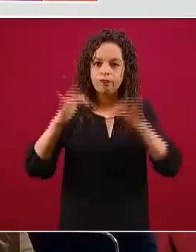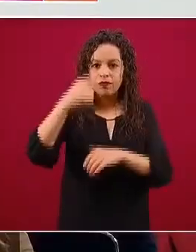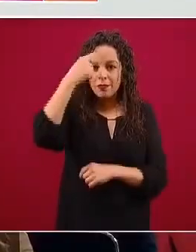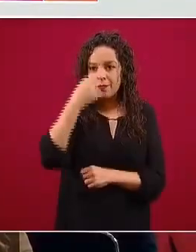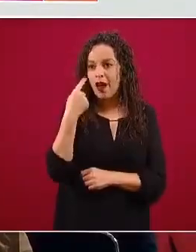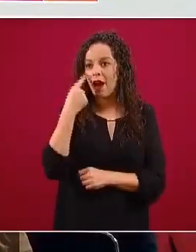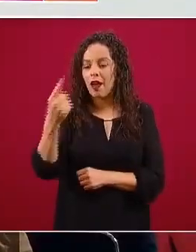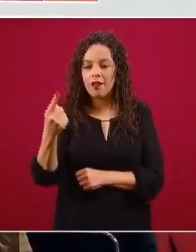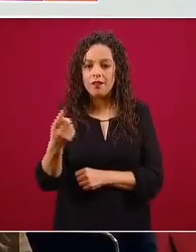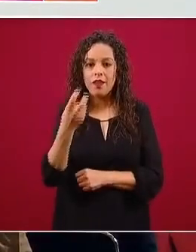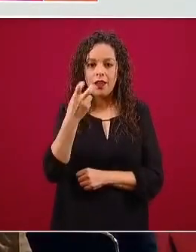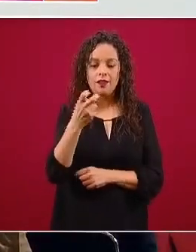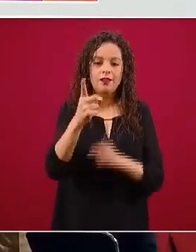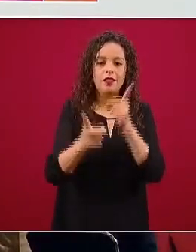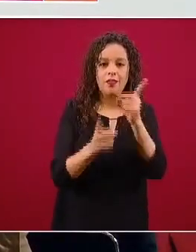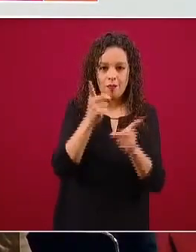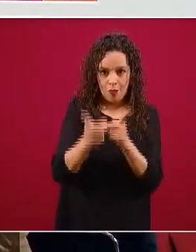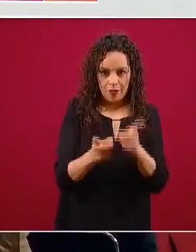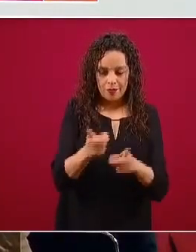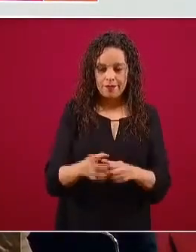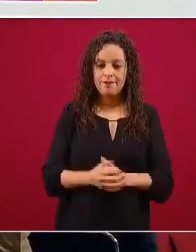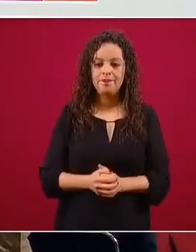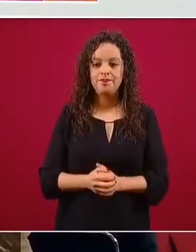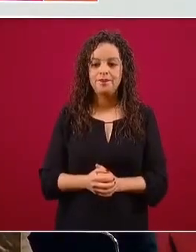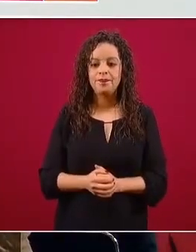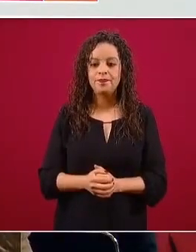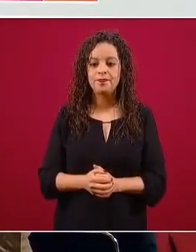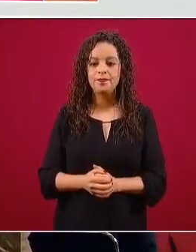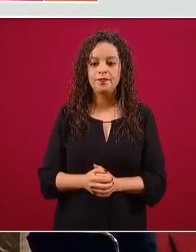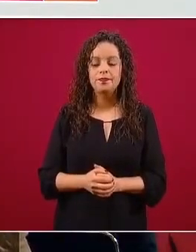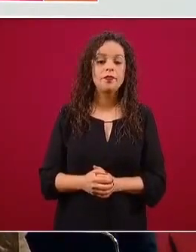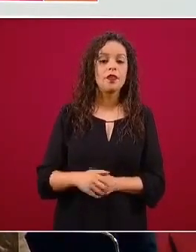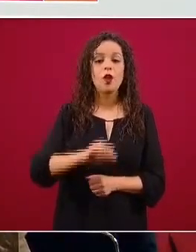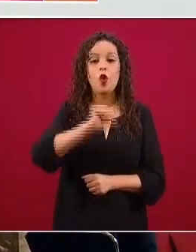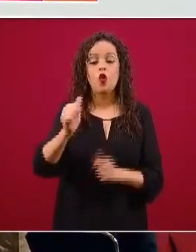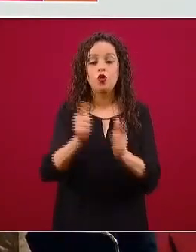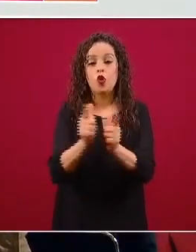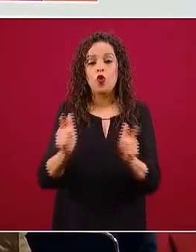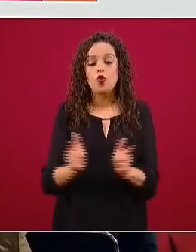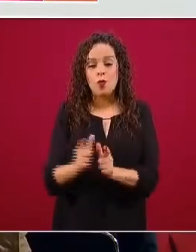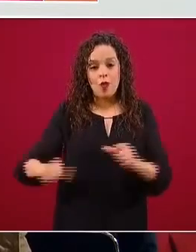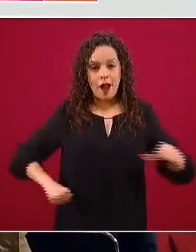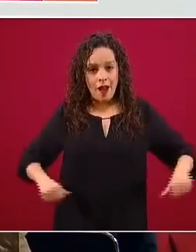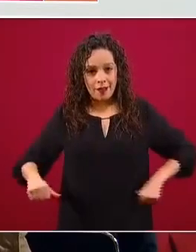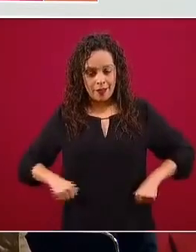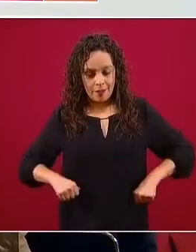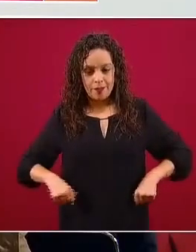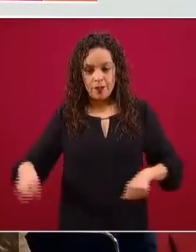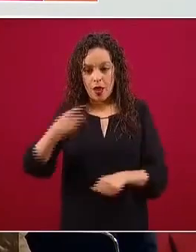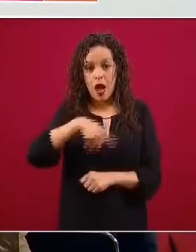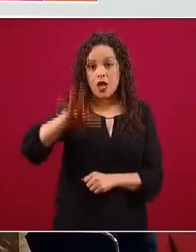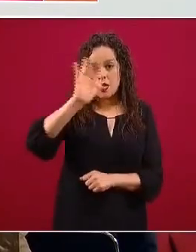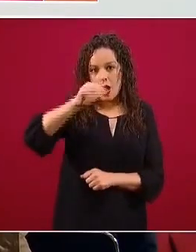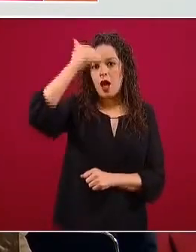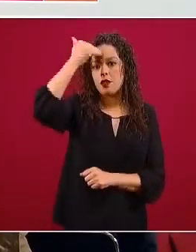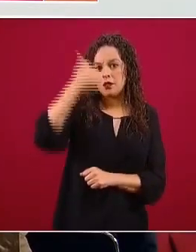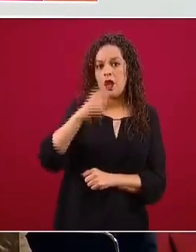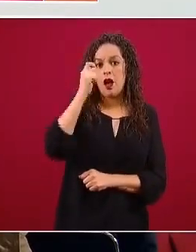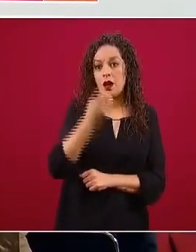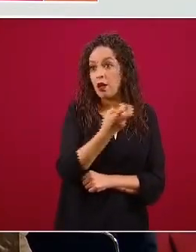este tipo de eventos. Veamos el siguiente grupo de actividades. Rápidamente sabemos que todas ellas